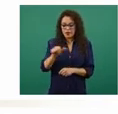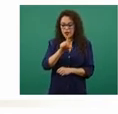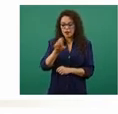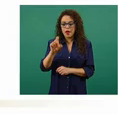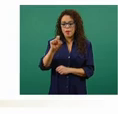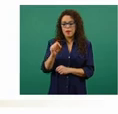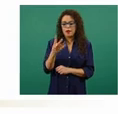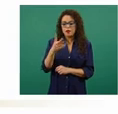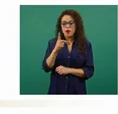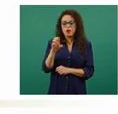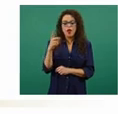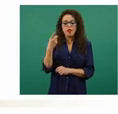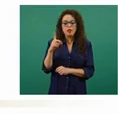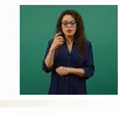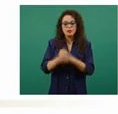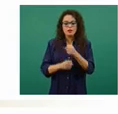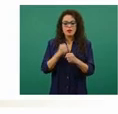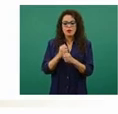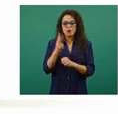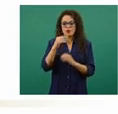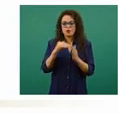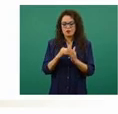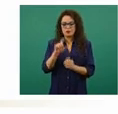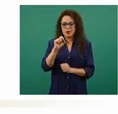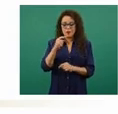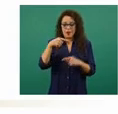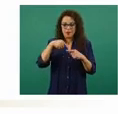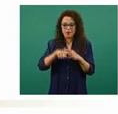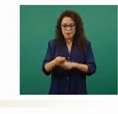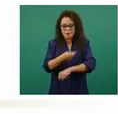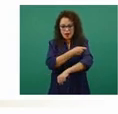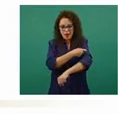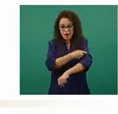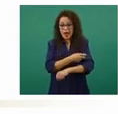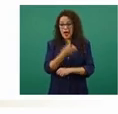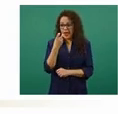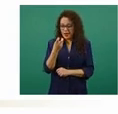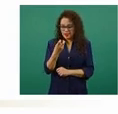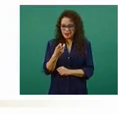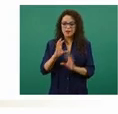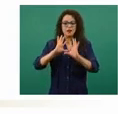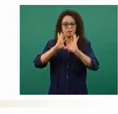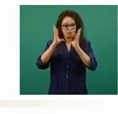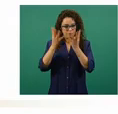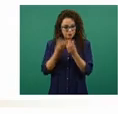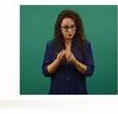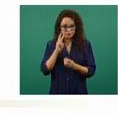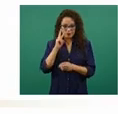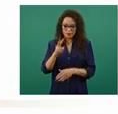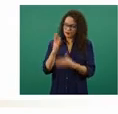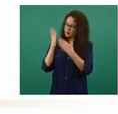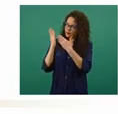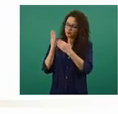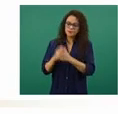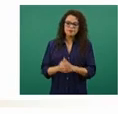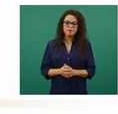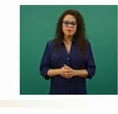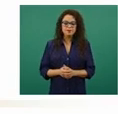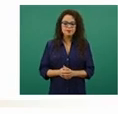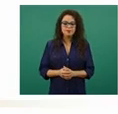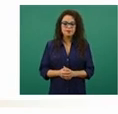pasado que inició la vacuna. Y lo que hemos visto de manera consistente desde que inició la vacuna e